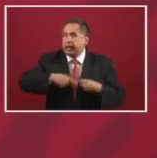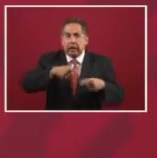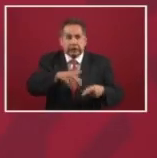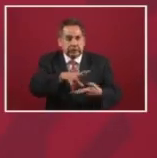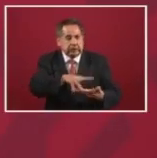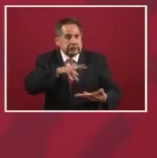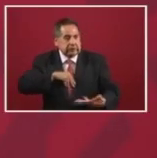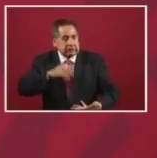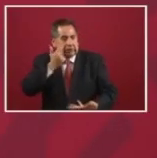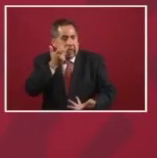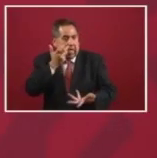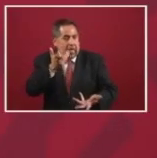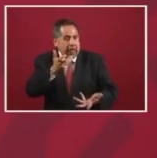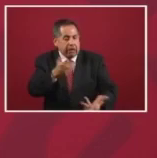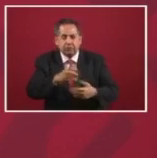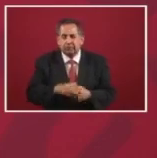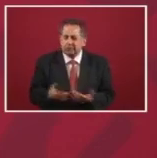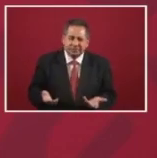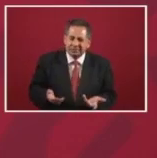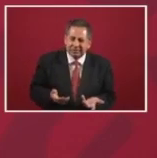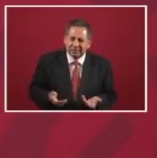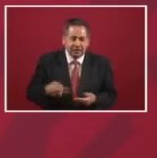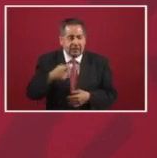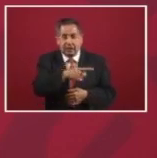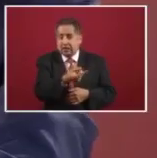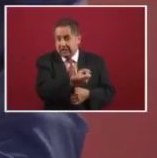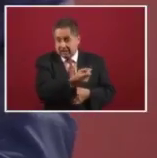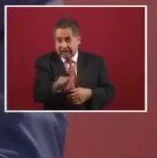donde los actores,